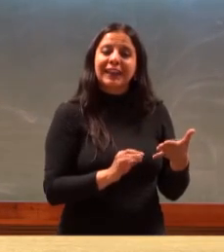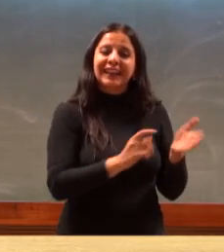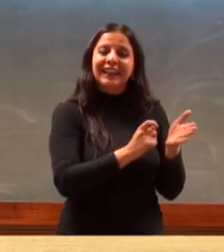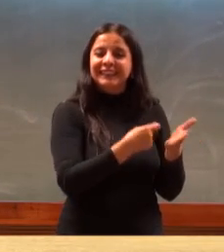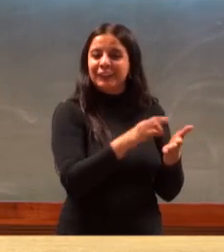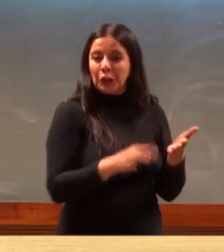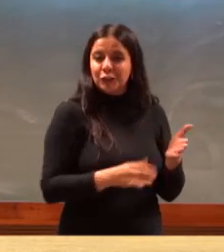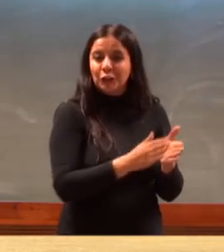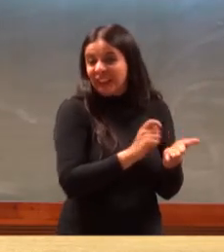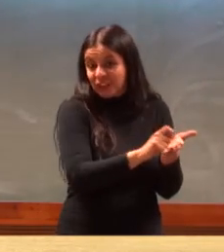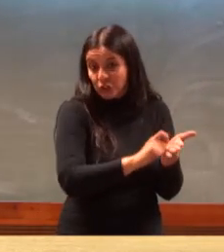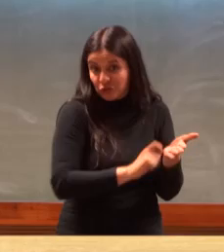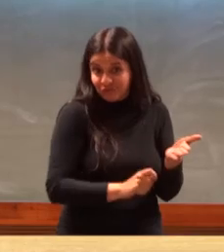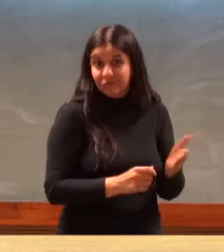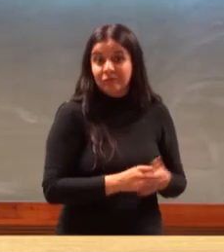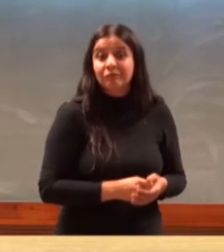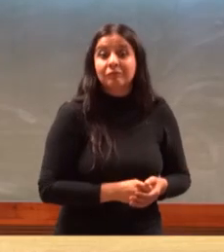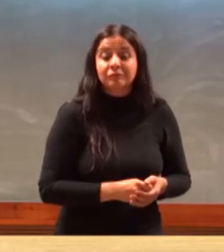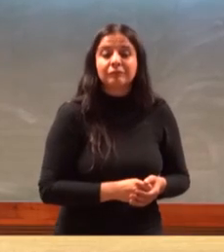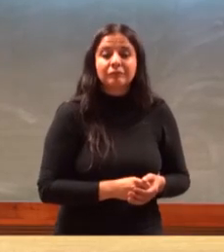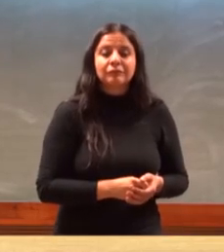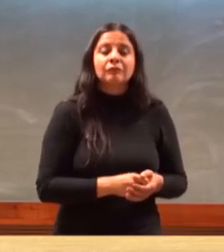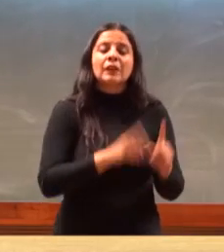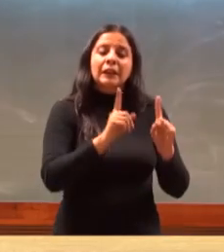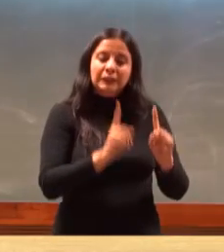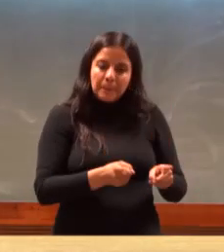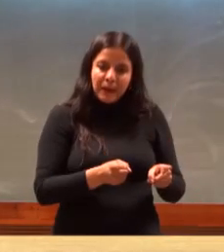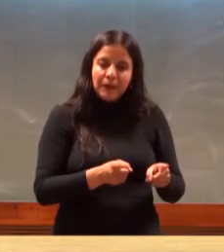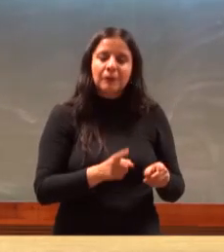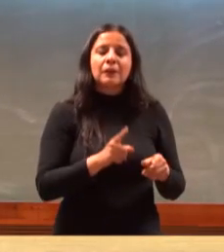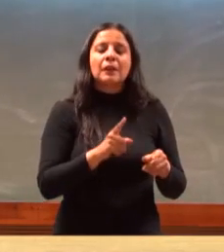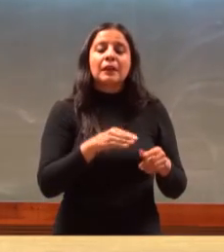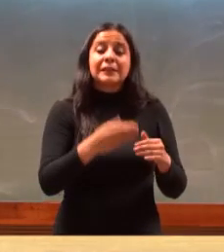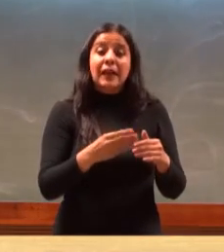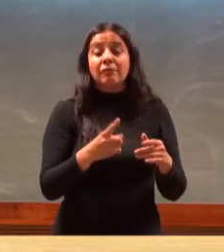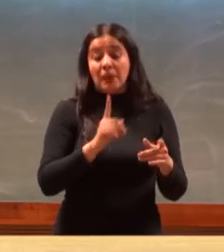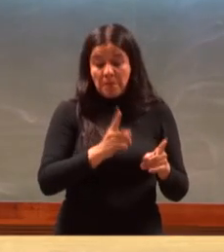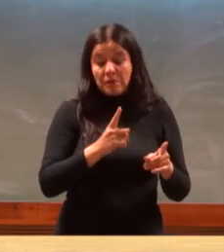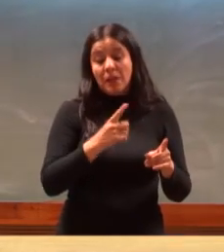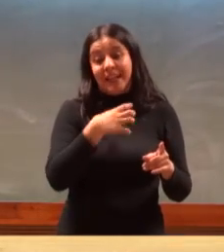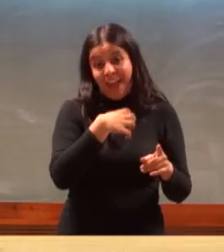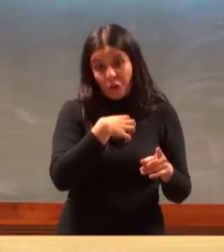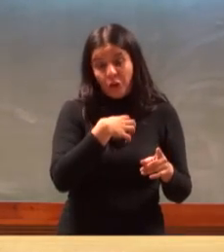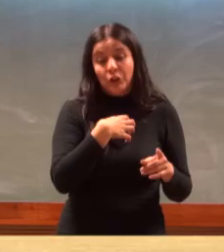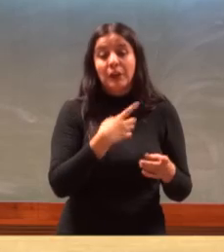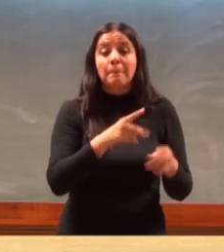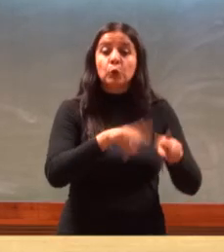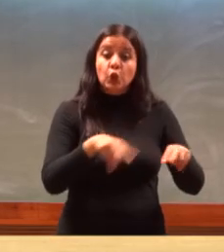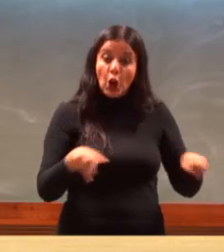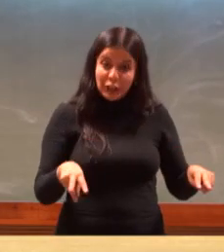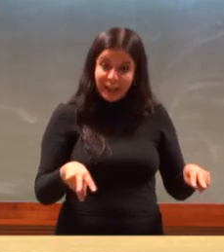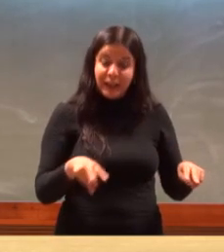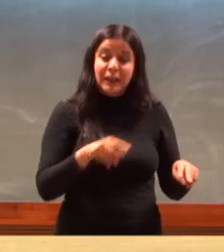carreras proponemos la creación de de de espacios de grado de museología patrimonio histórico y sitios de memoria pero pensamos que como